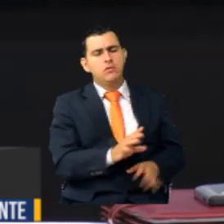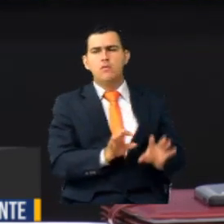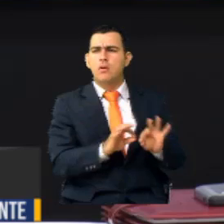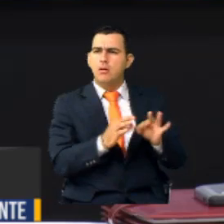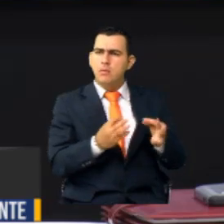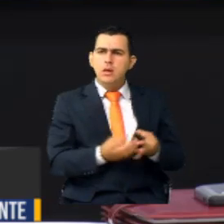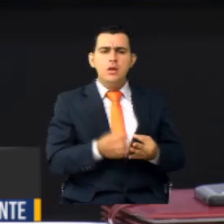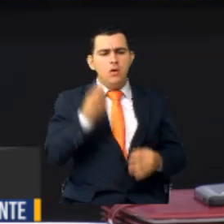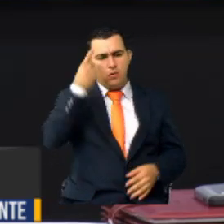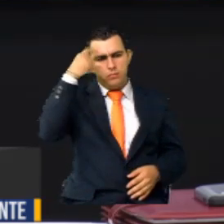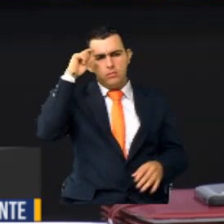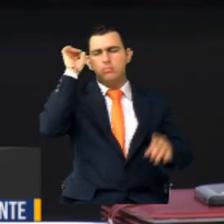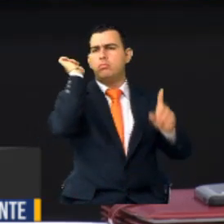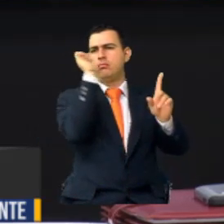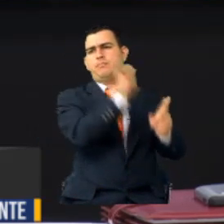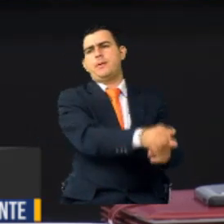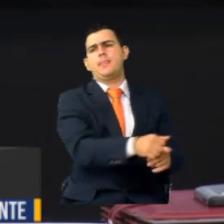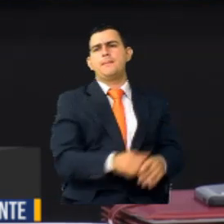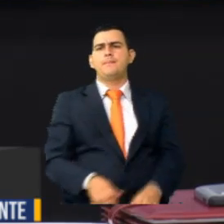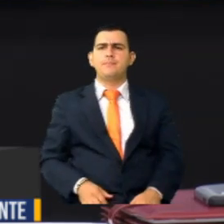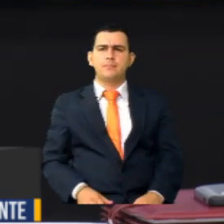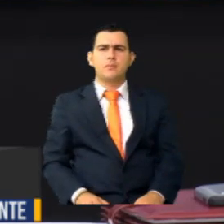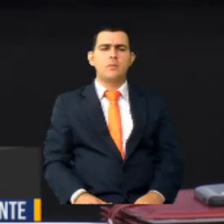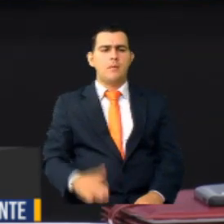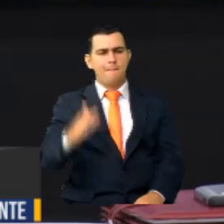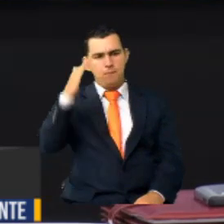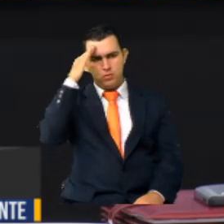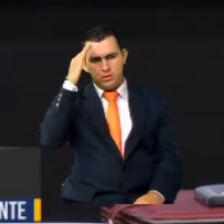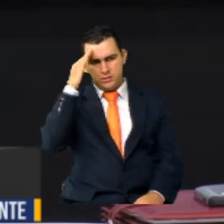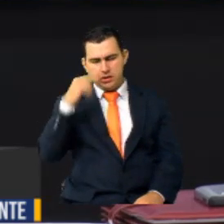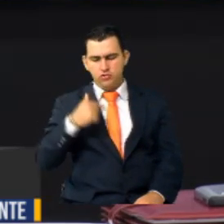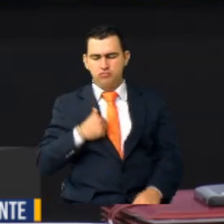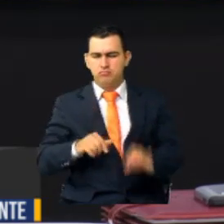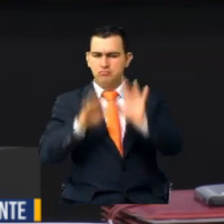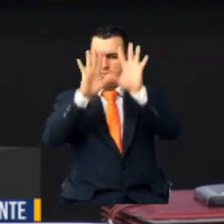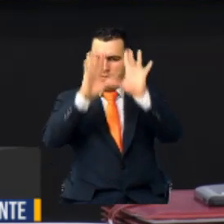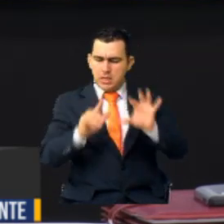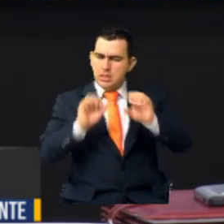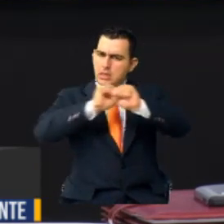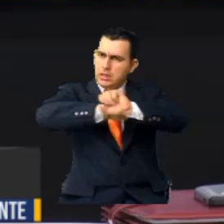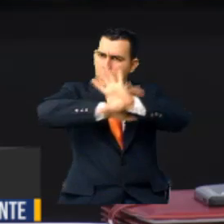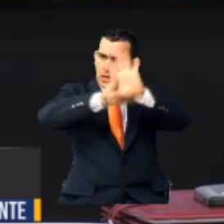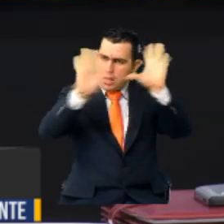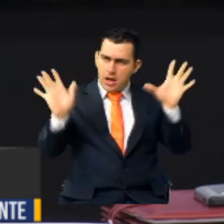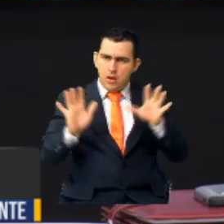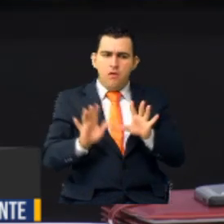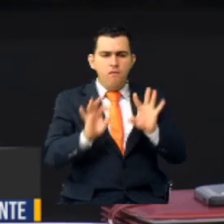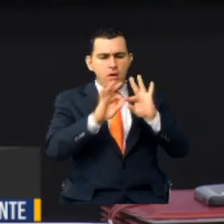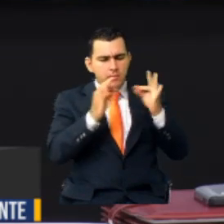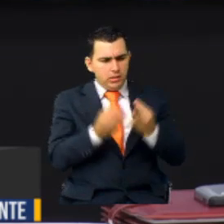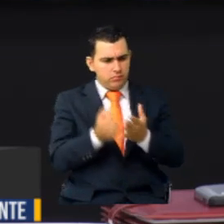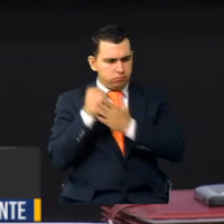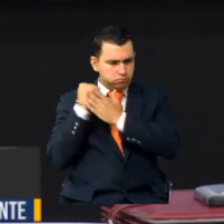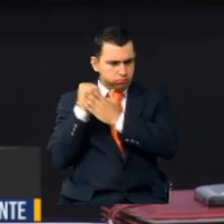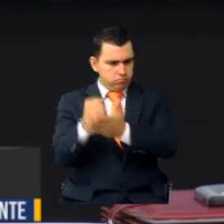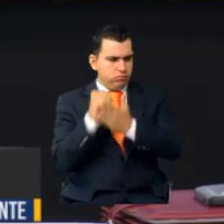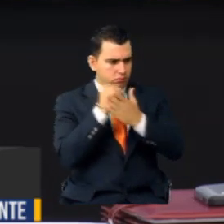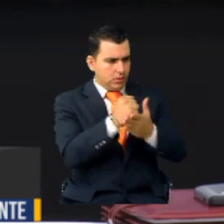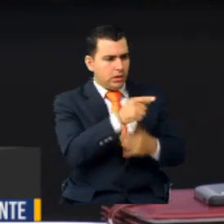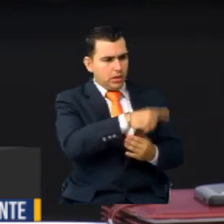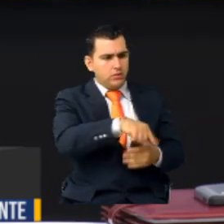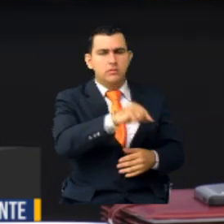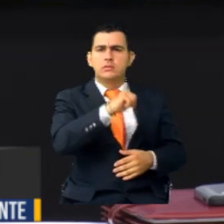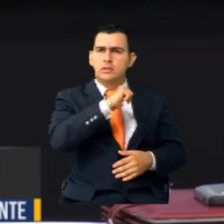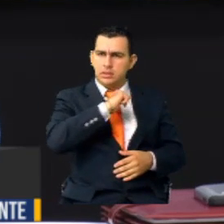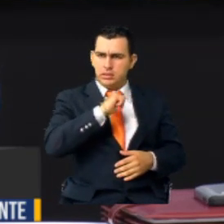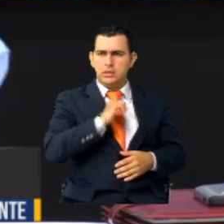el Estado las abandonó. Horacio Henao es un hombre transparente y claro. A esas familias que les ayudamos, tenía su cartaventa.